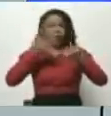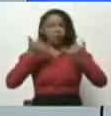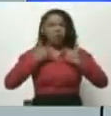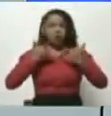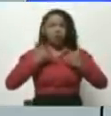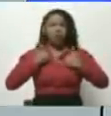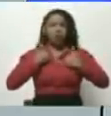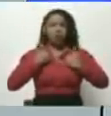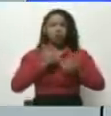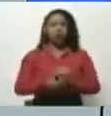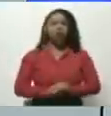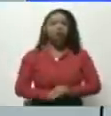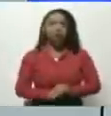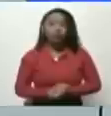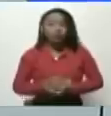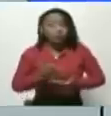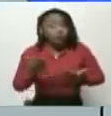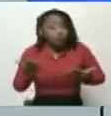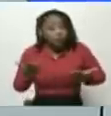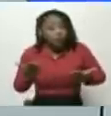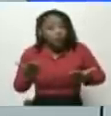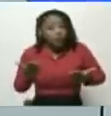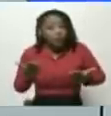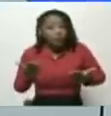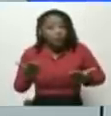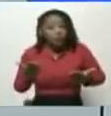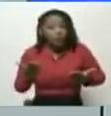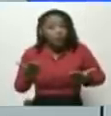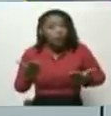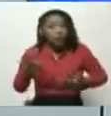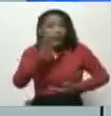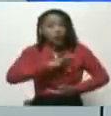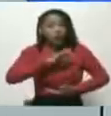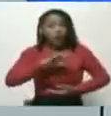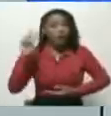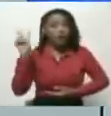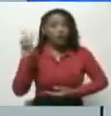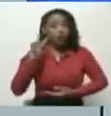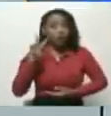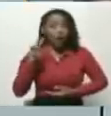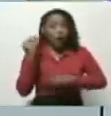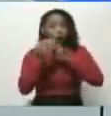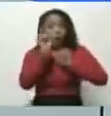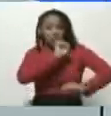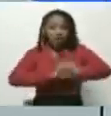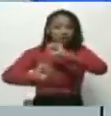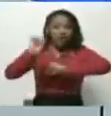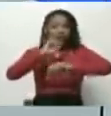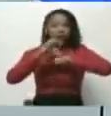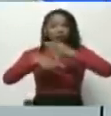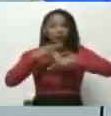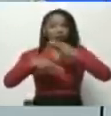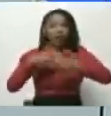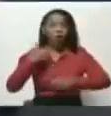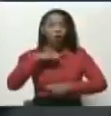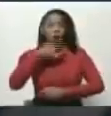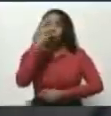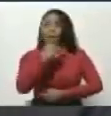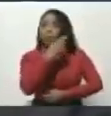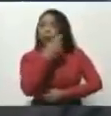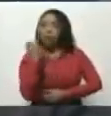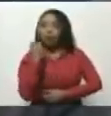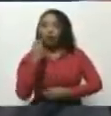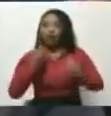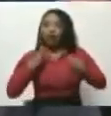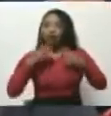autoformación. Y las y los socialistas de Venezuela, como vanguardia revolucionaria, nos comprometemos a vivir